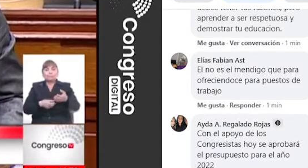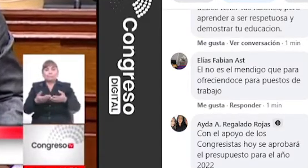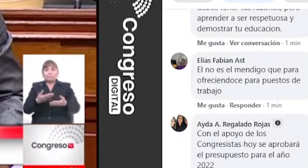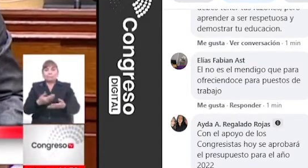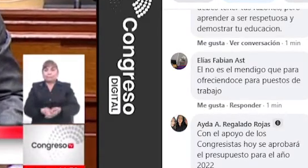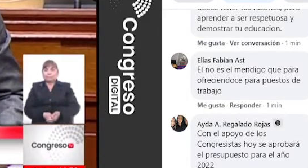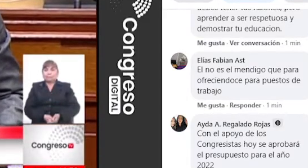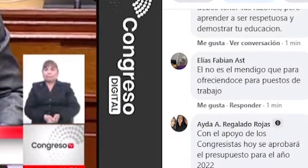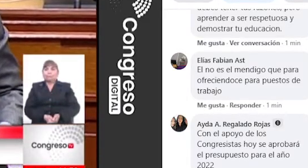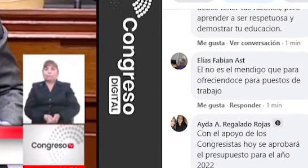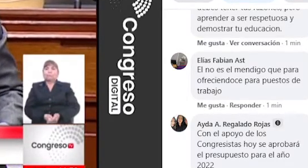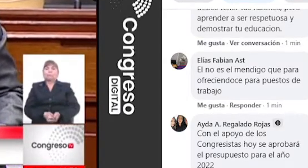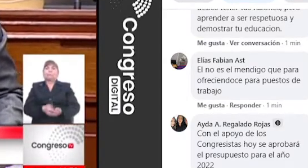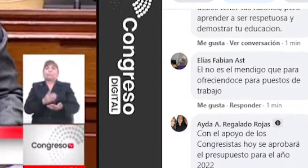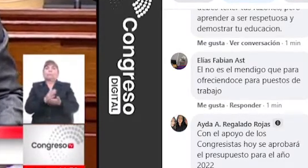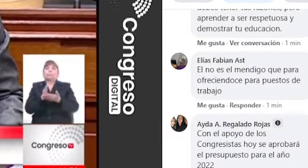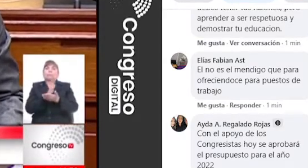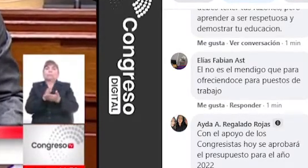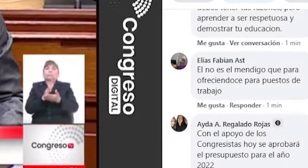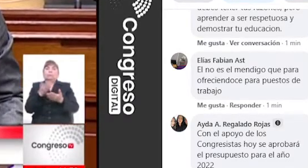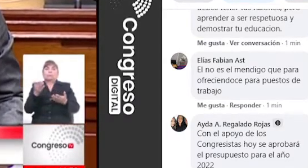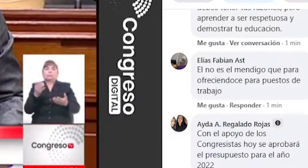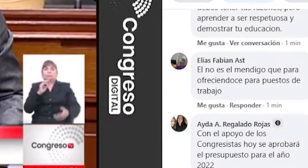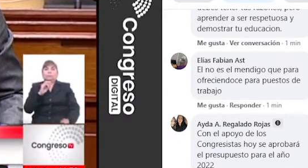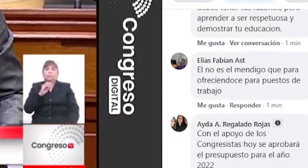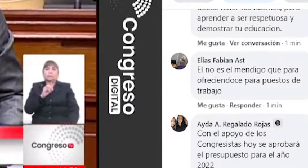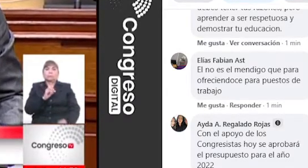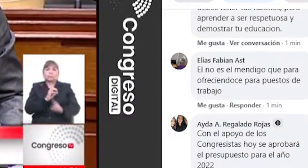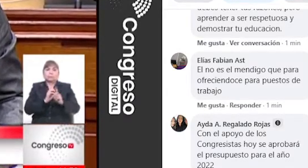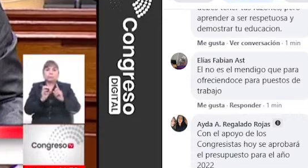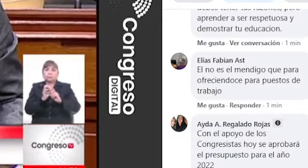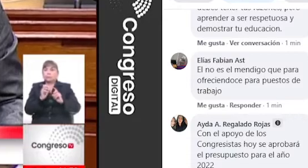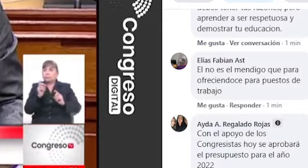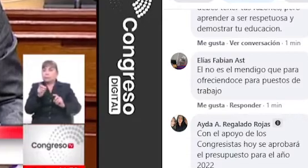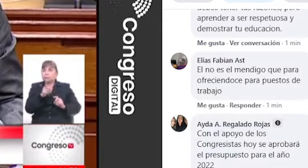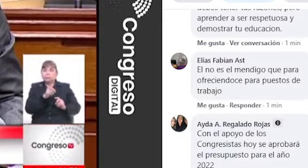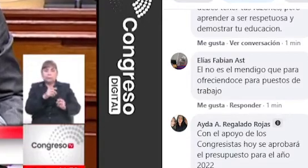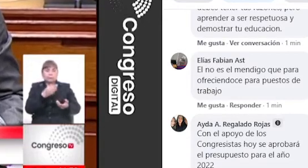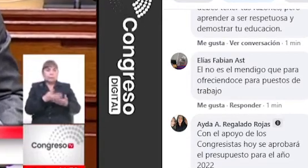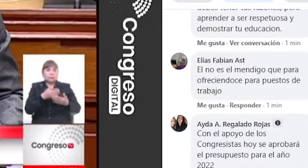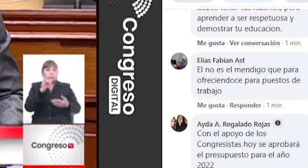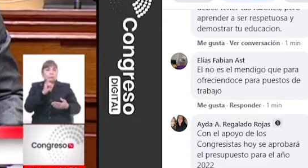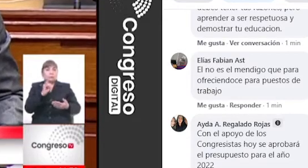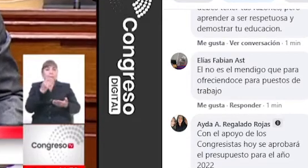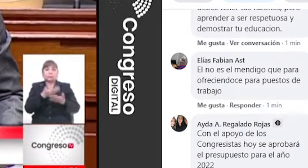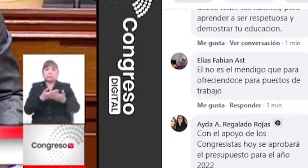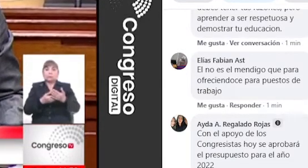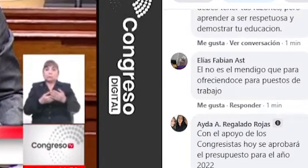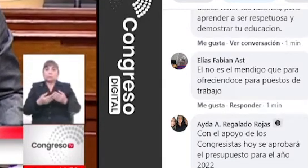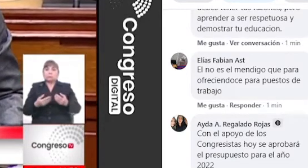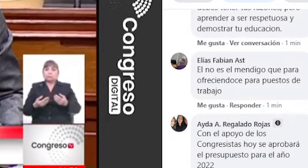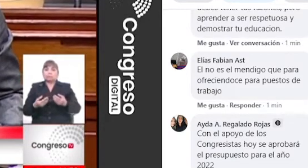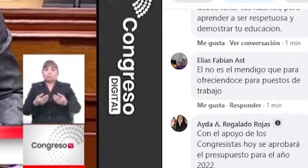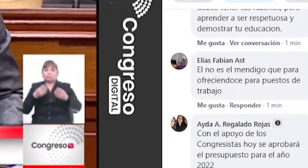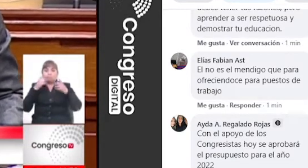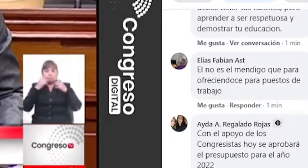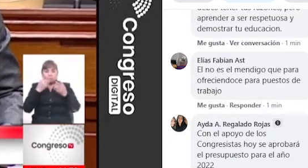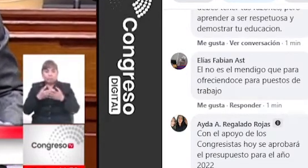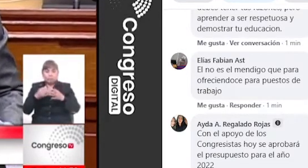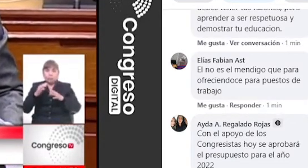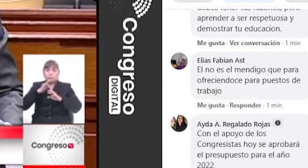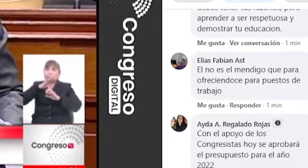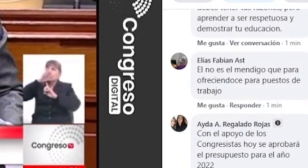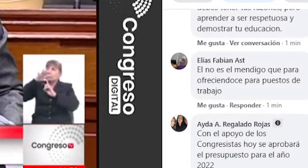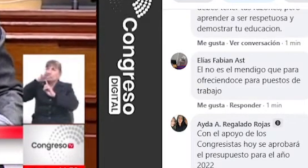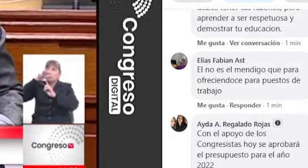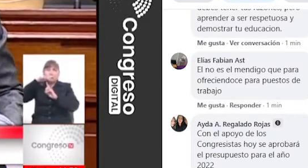desastres, considerando la participación de la sociedad civil. Se promoverá el uso de información cartográfica, geoespacial